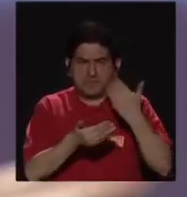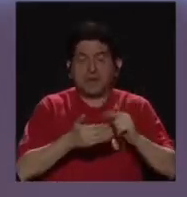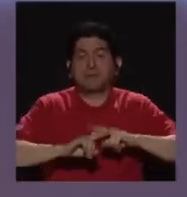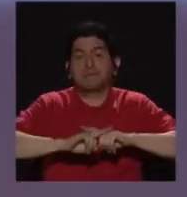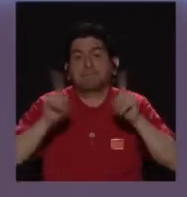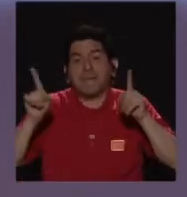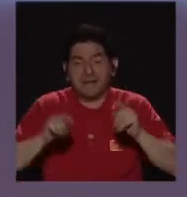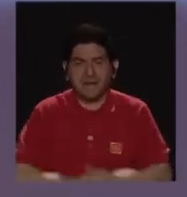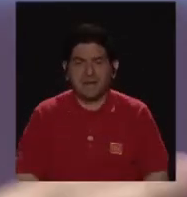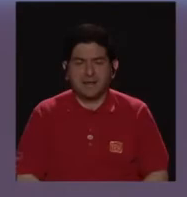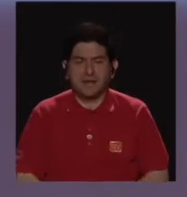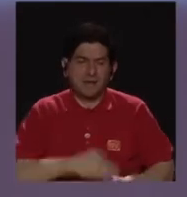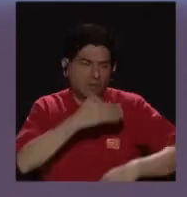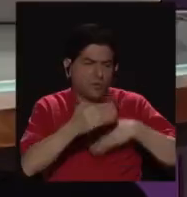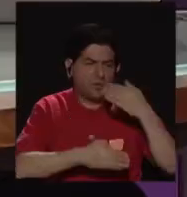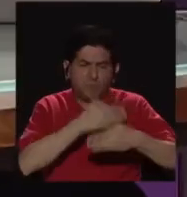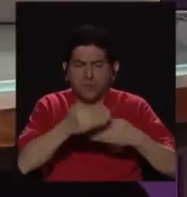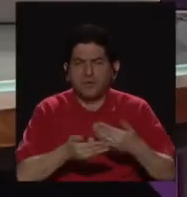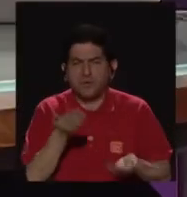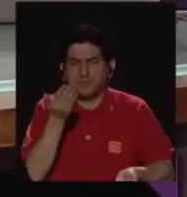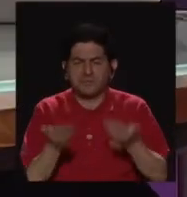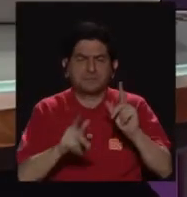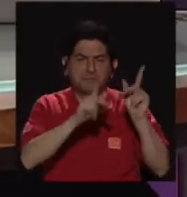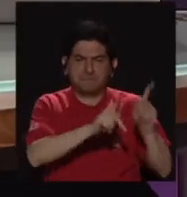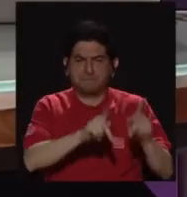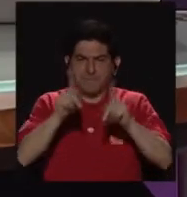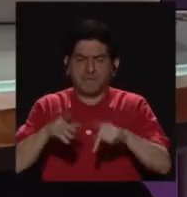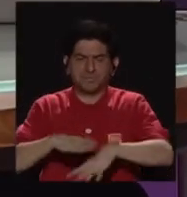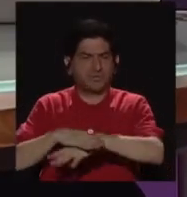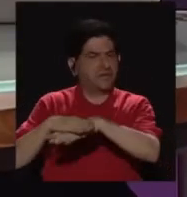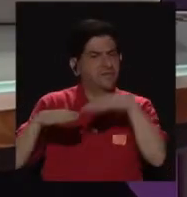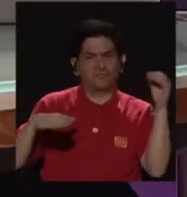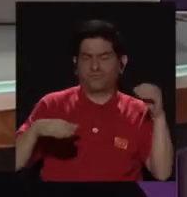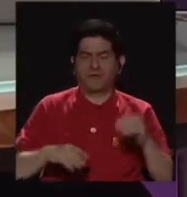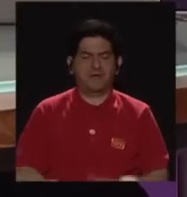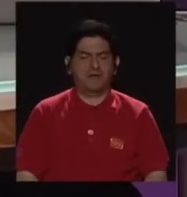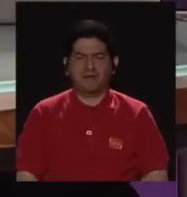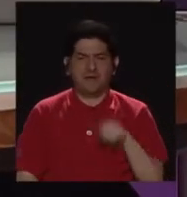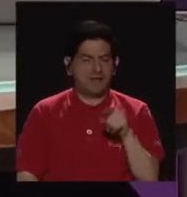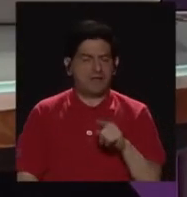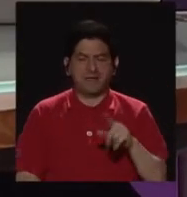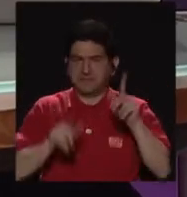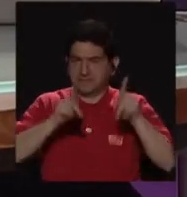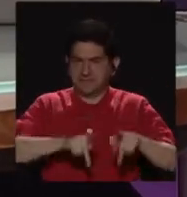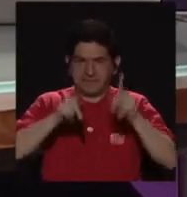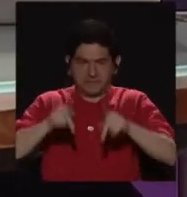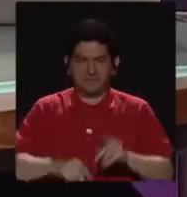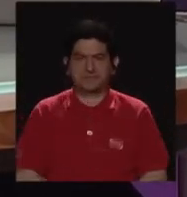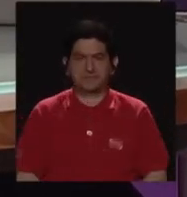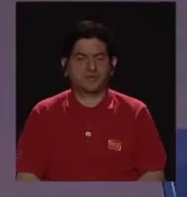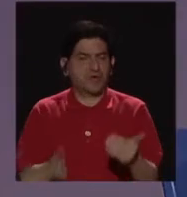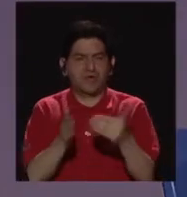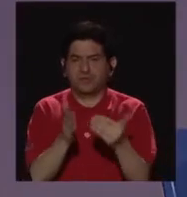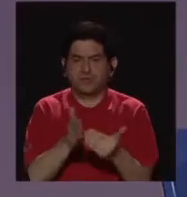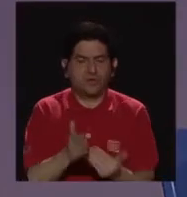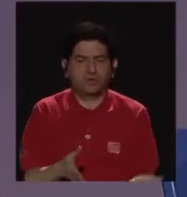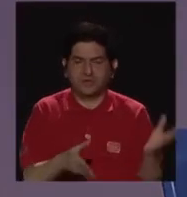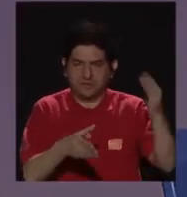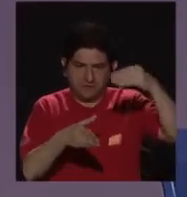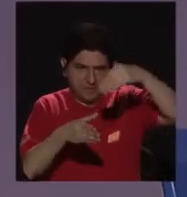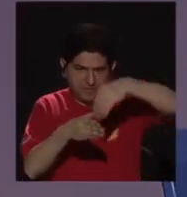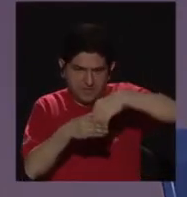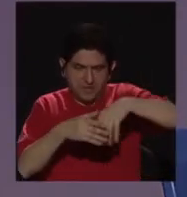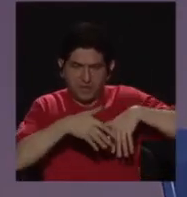pero que por la misma lógica es son digamos son gente que queda por fuera que se queda atrás y que no son digamos retomadas por y